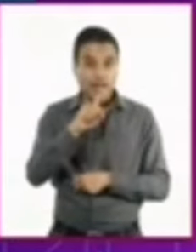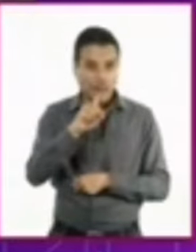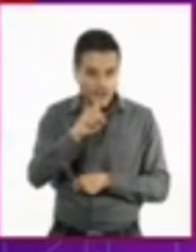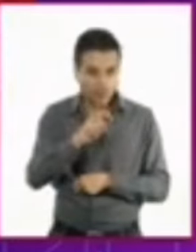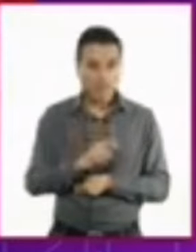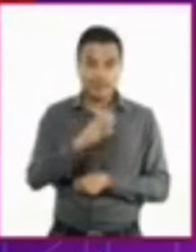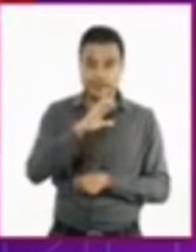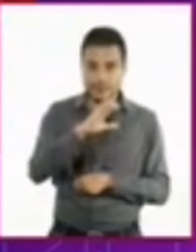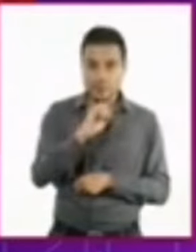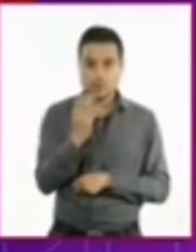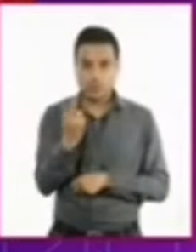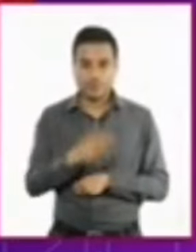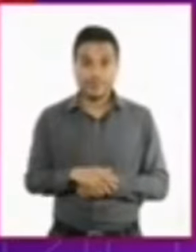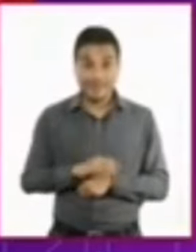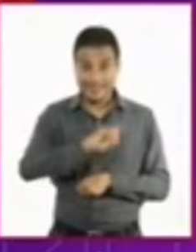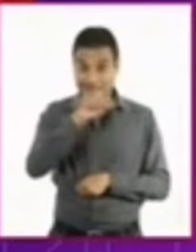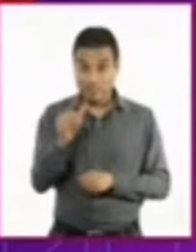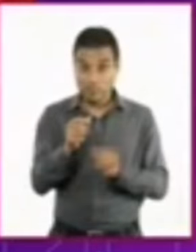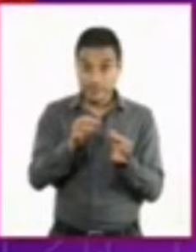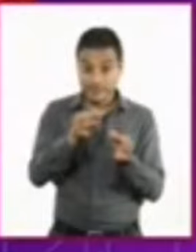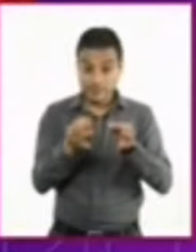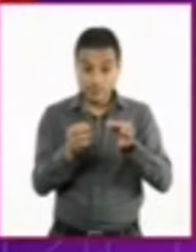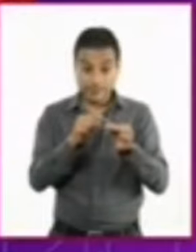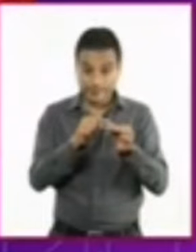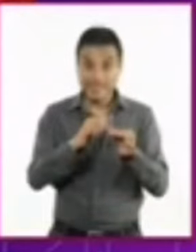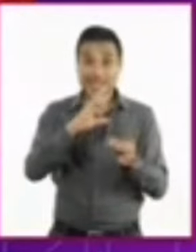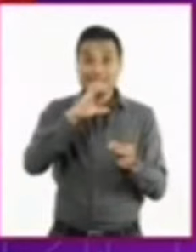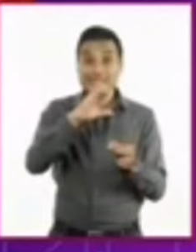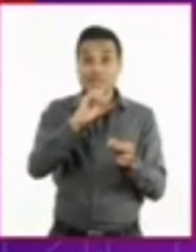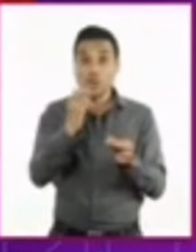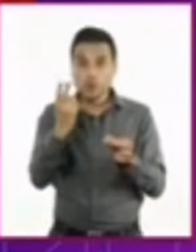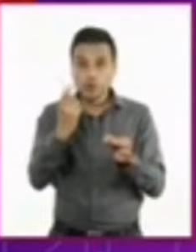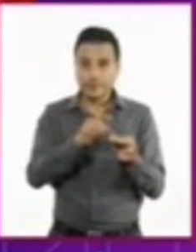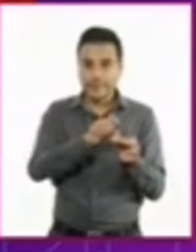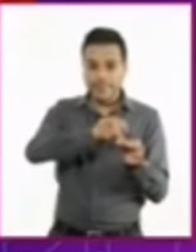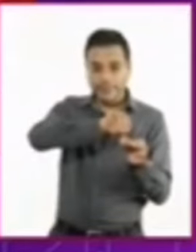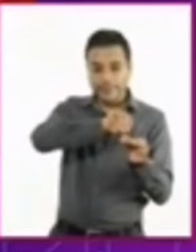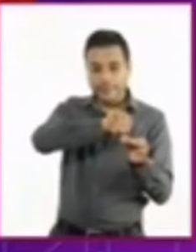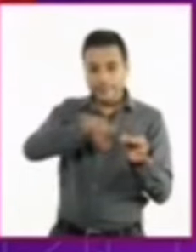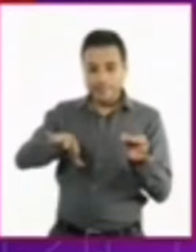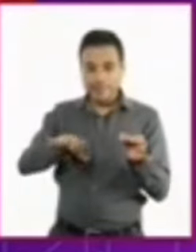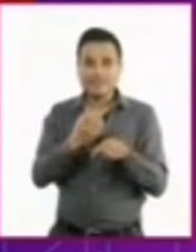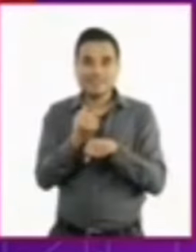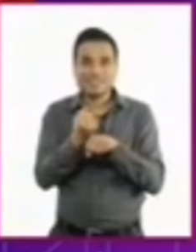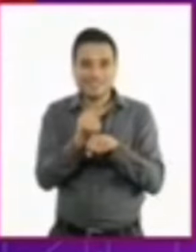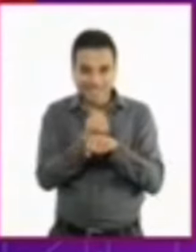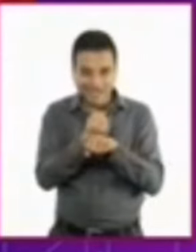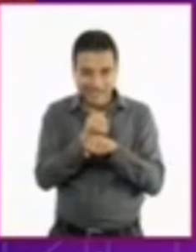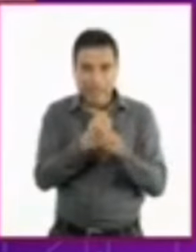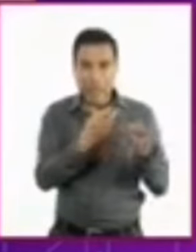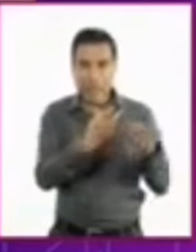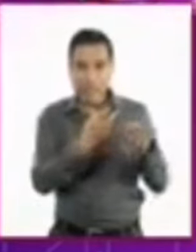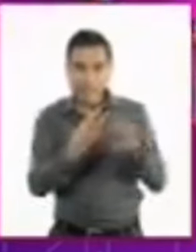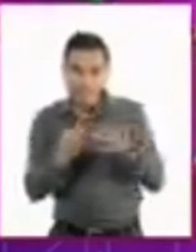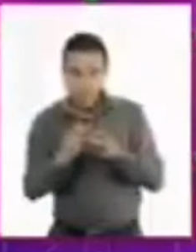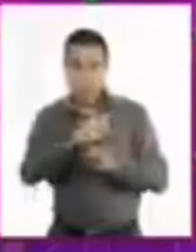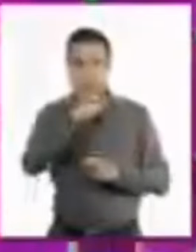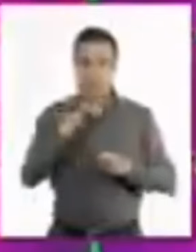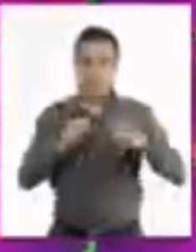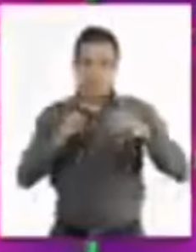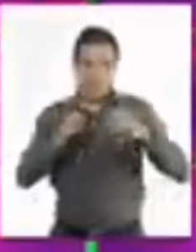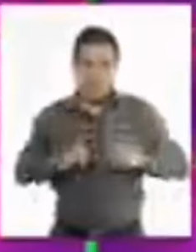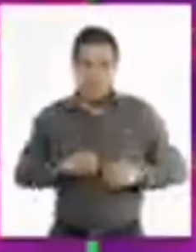carbono. Después, las células envían el dióxido de carbono al torrente sanguíneo para que sea expulsado del cuerpo.